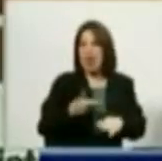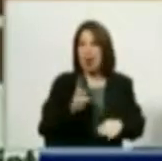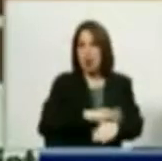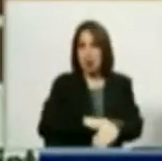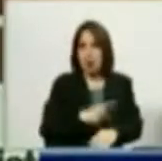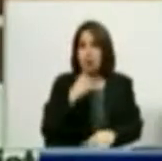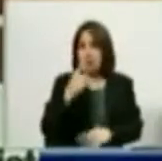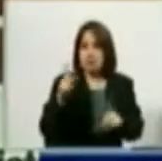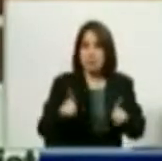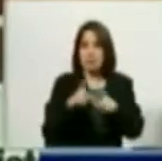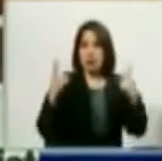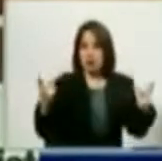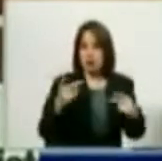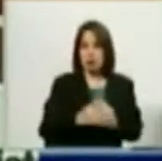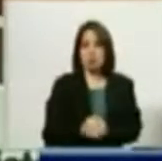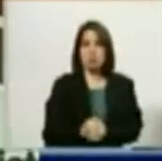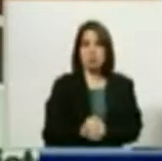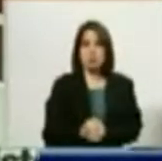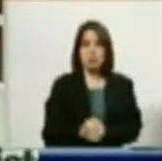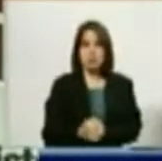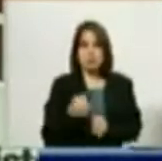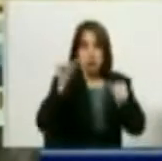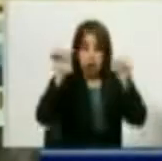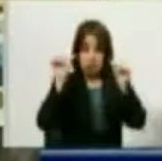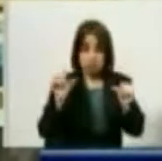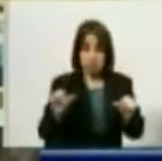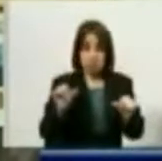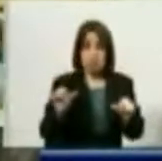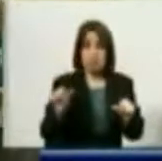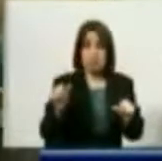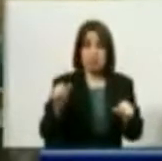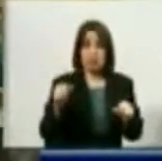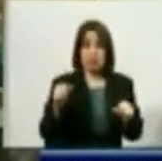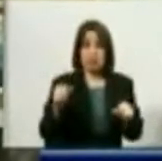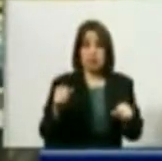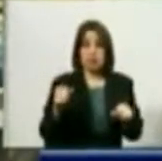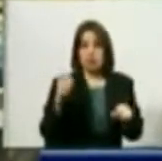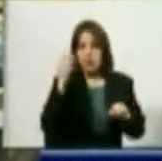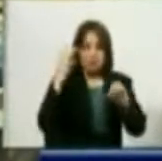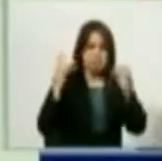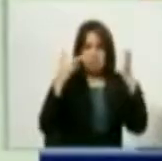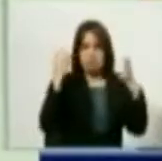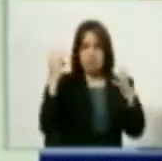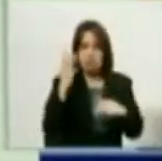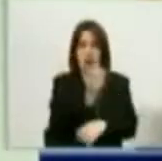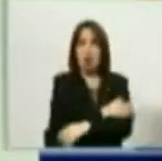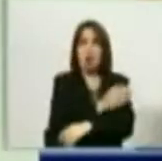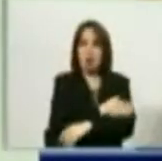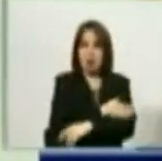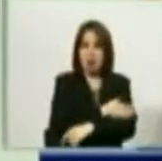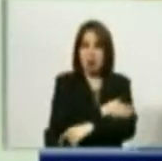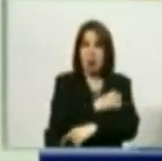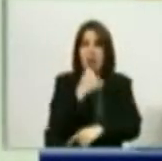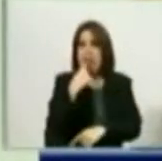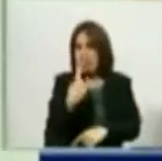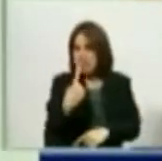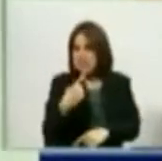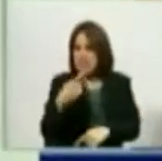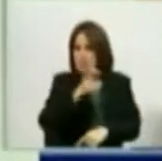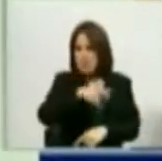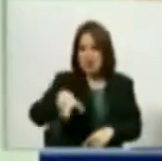los chauceros de la derecha vean esto Esto está bueno el cooperante aseguran que agentes